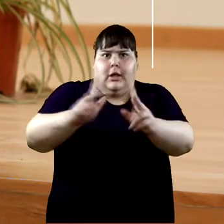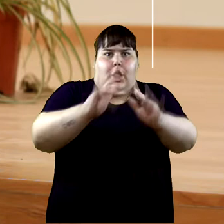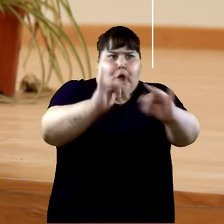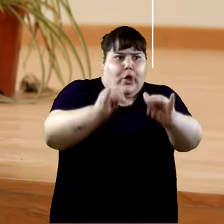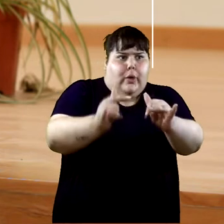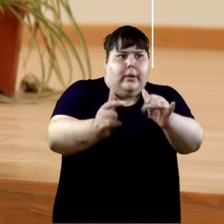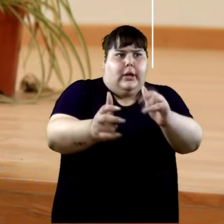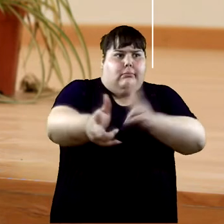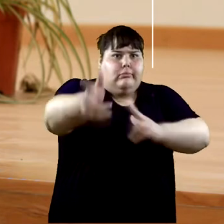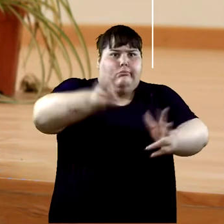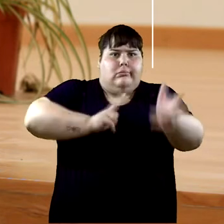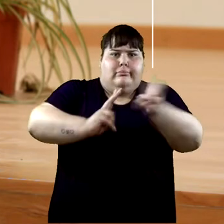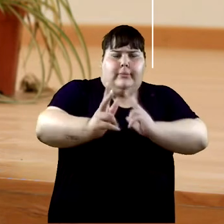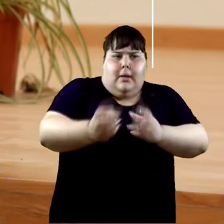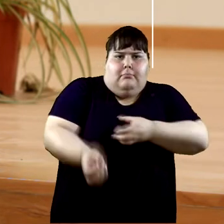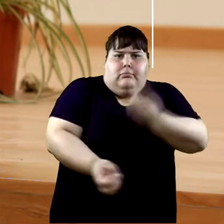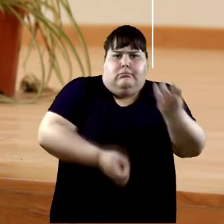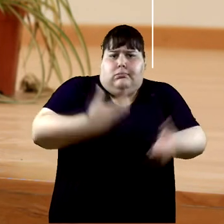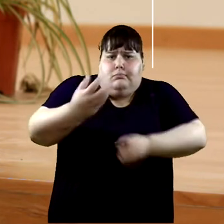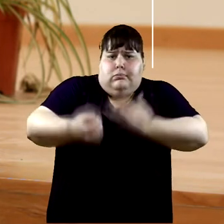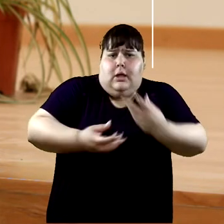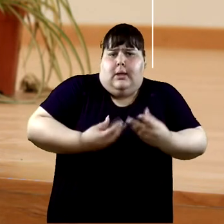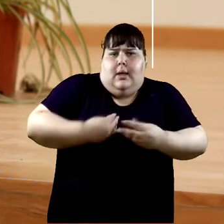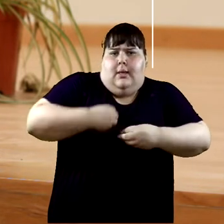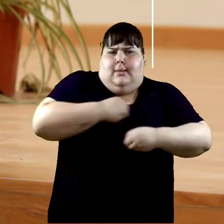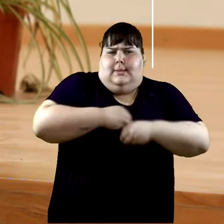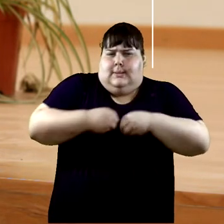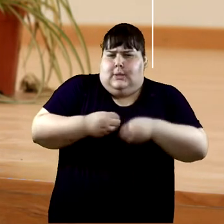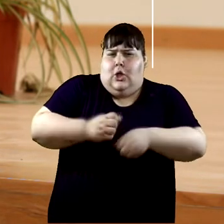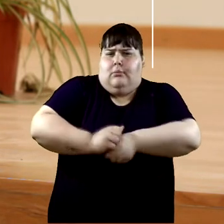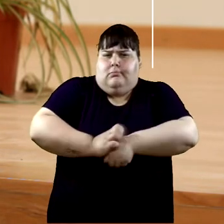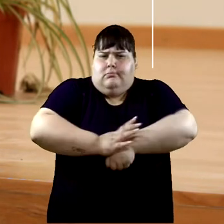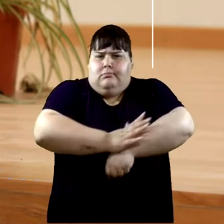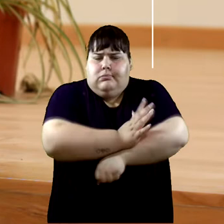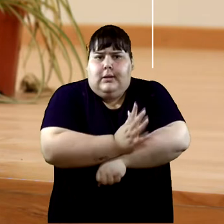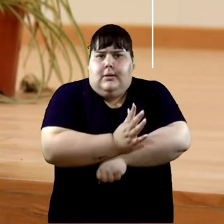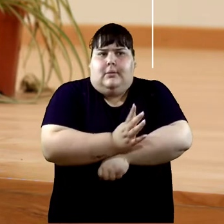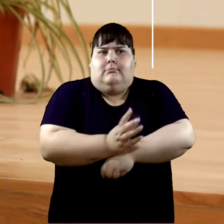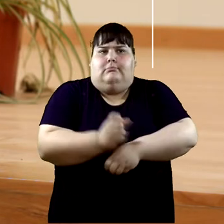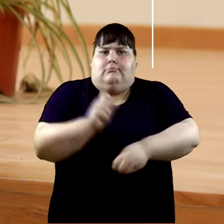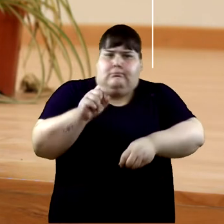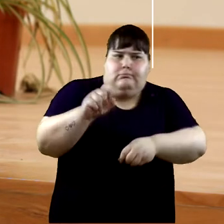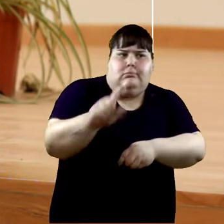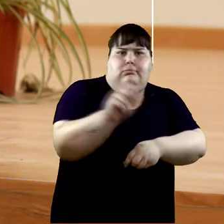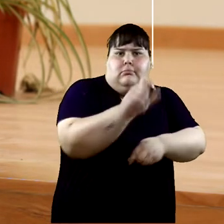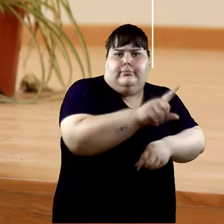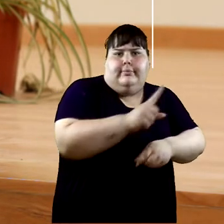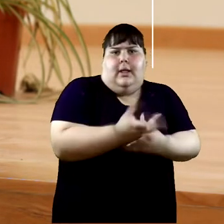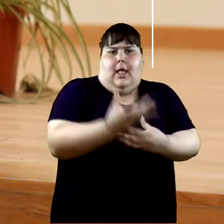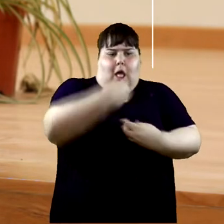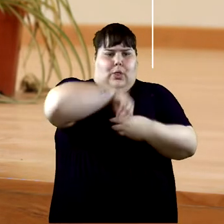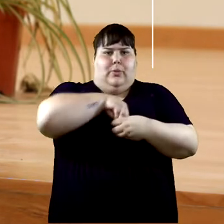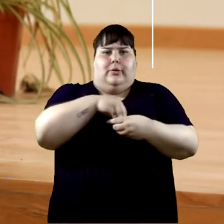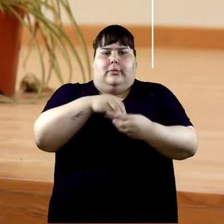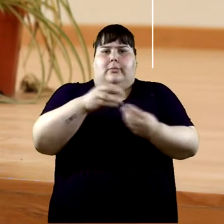sensaciones y afectos y moviliza la movilización subjetiva que le genera bueno la